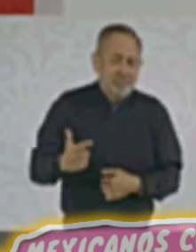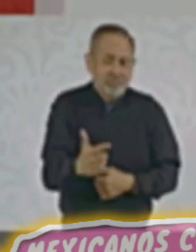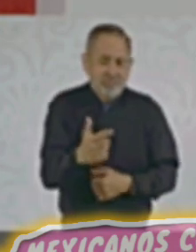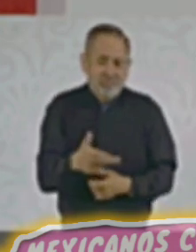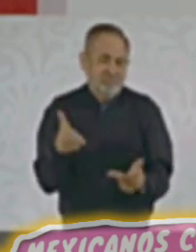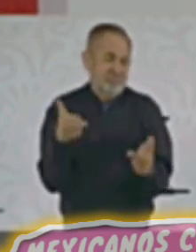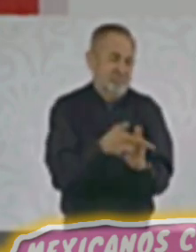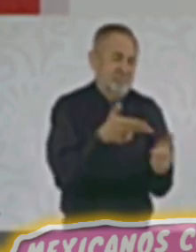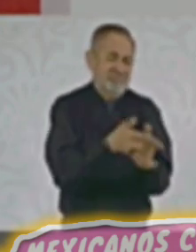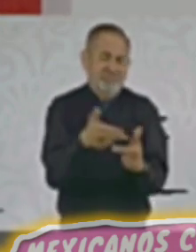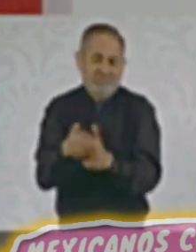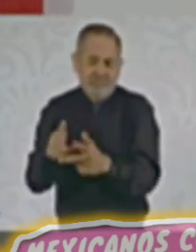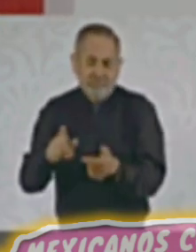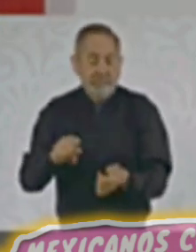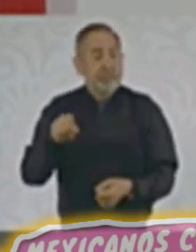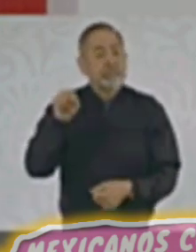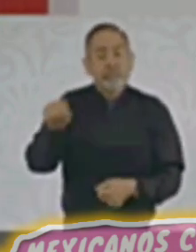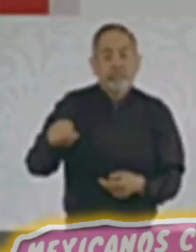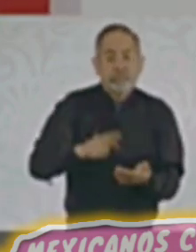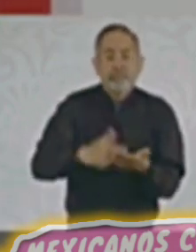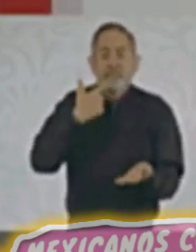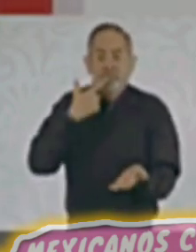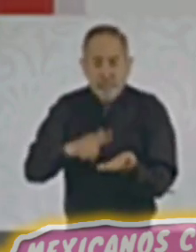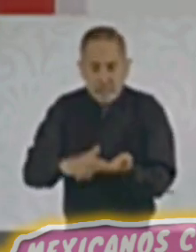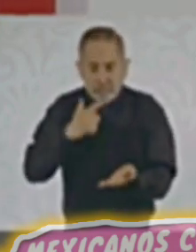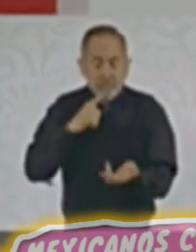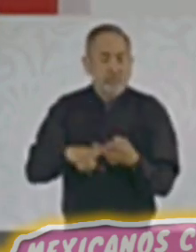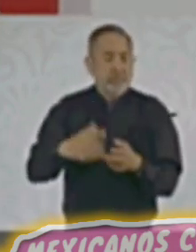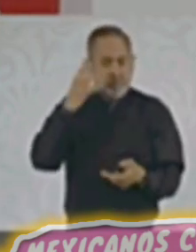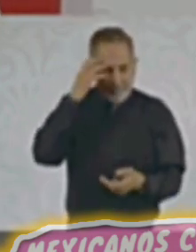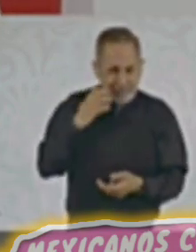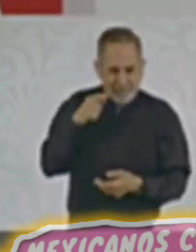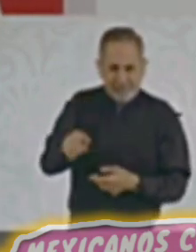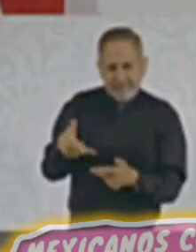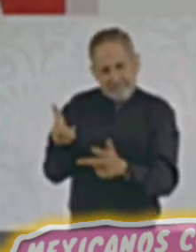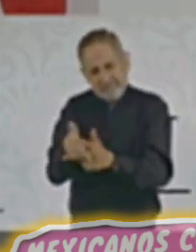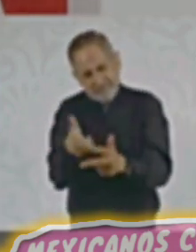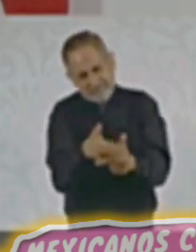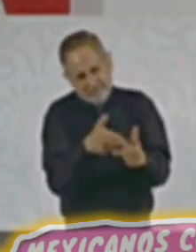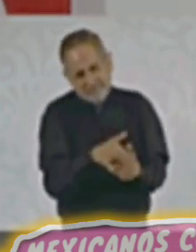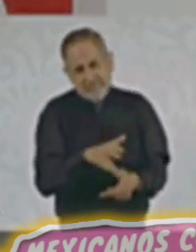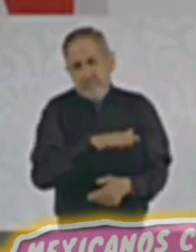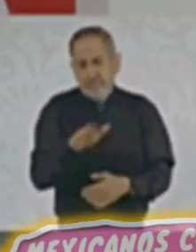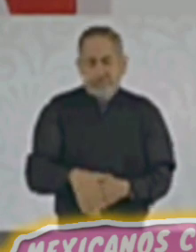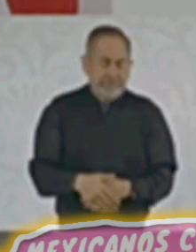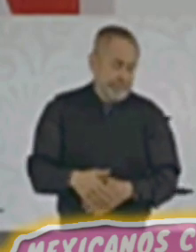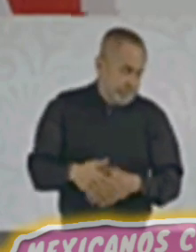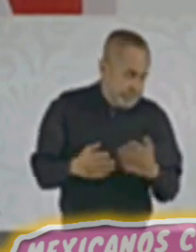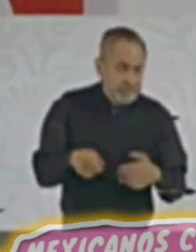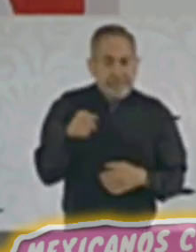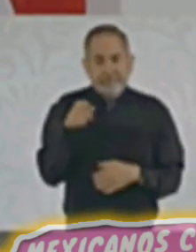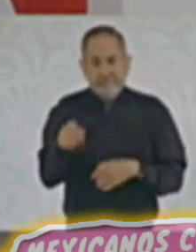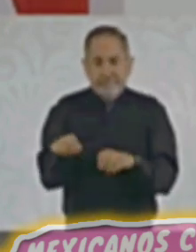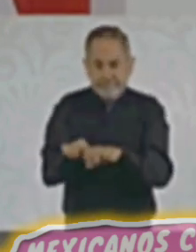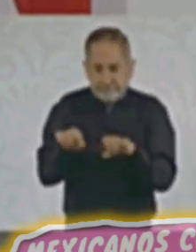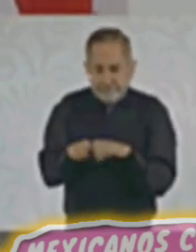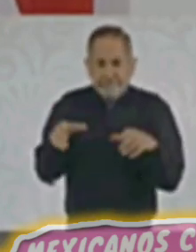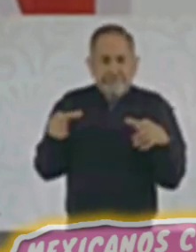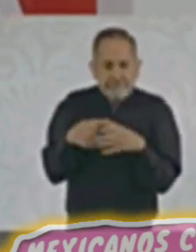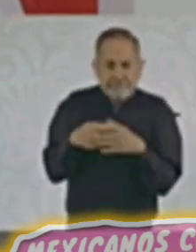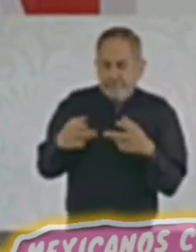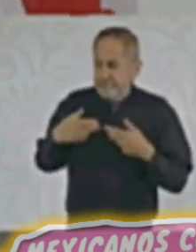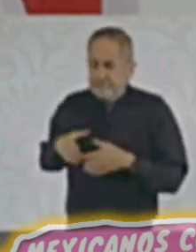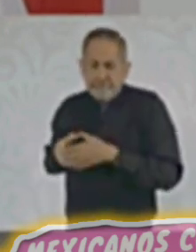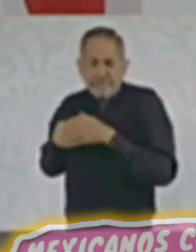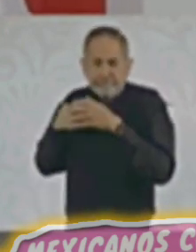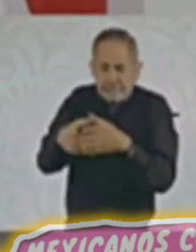hubo homicidios en Celaya y en León particularmente, y ahí hay un equipo que está trabajando con la ciudadanía,